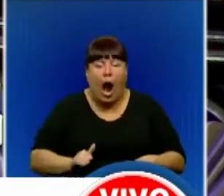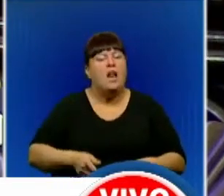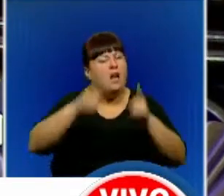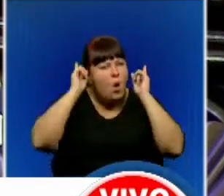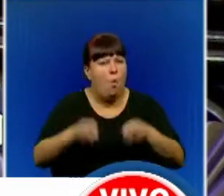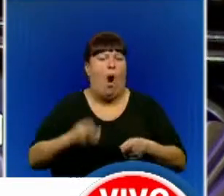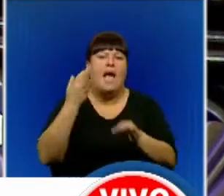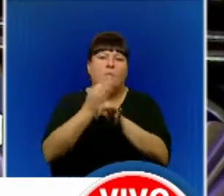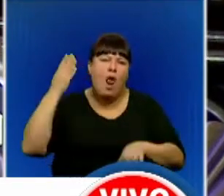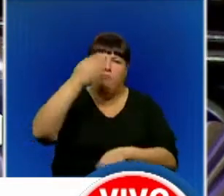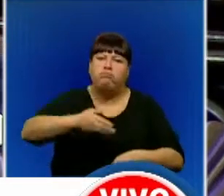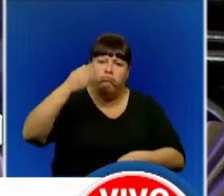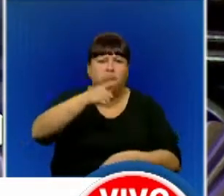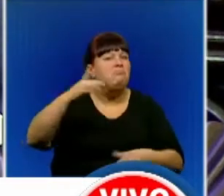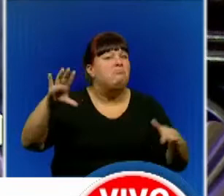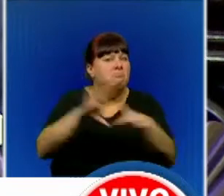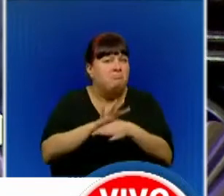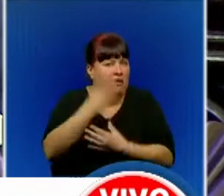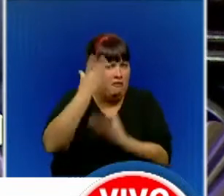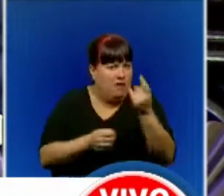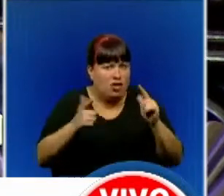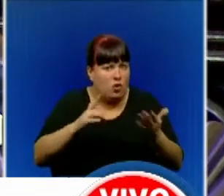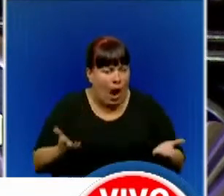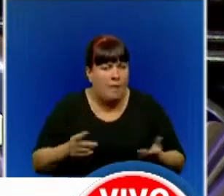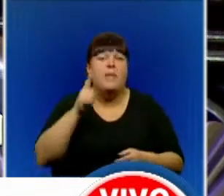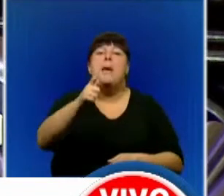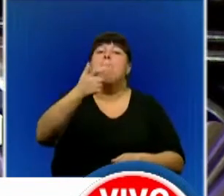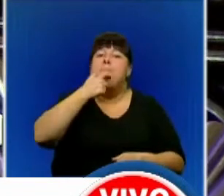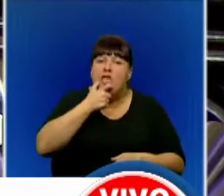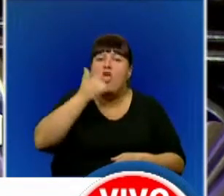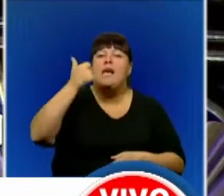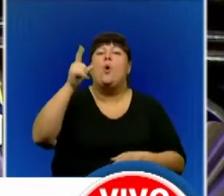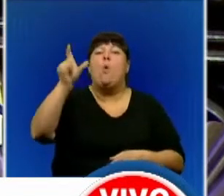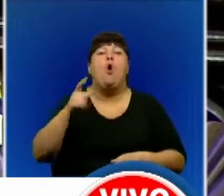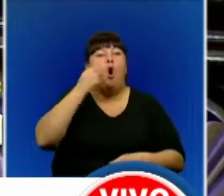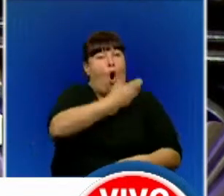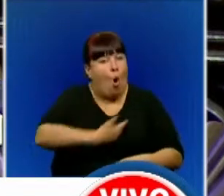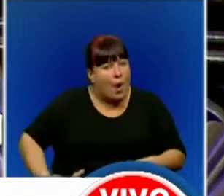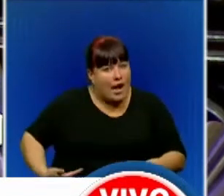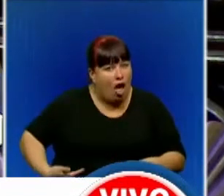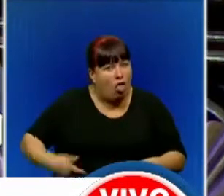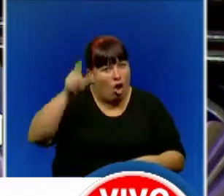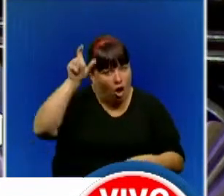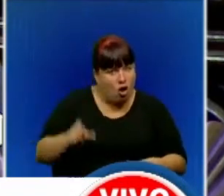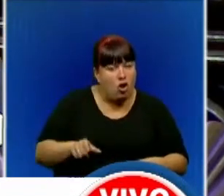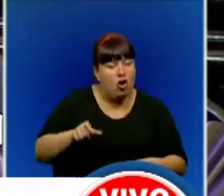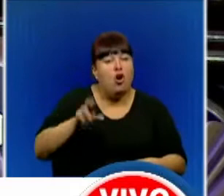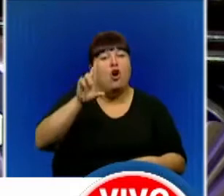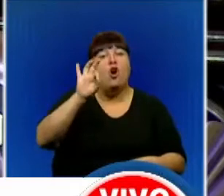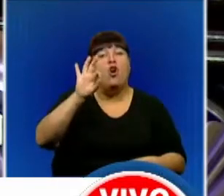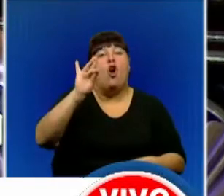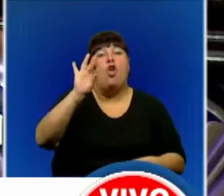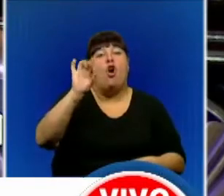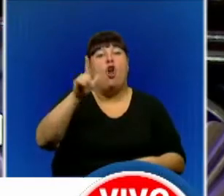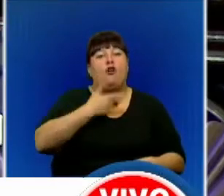sostuvo la presencialidad y no se equivocó. En Mendoza tenemos un gobernador, señor presidente, Rodolfo